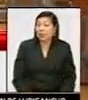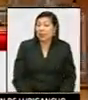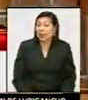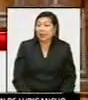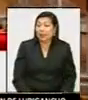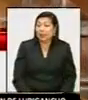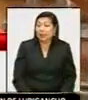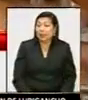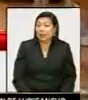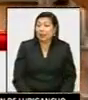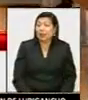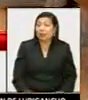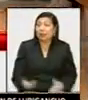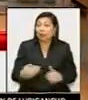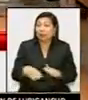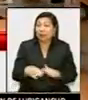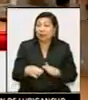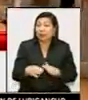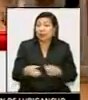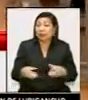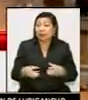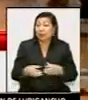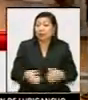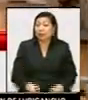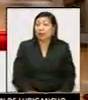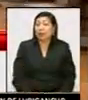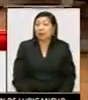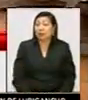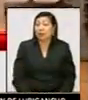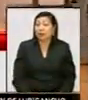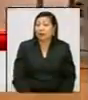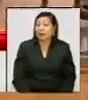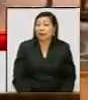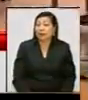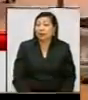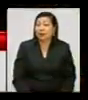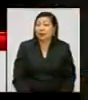del de ingresadas a la comisión.